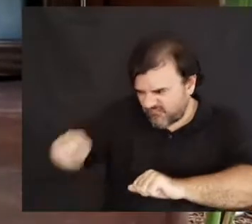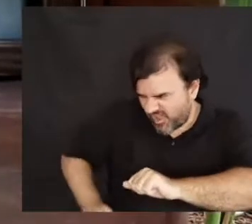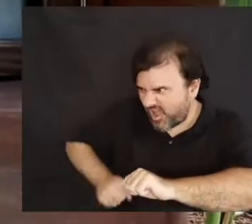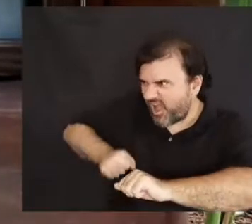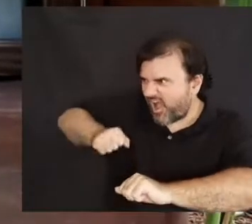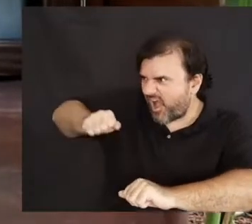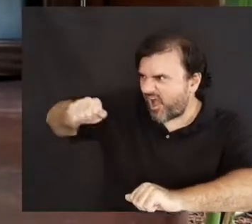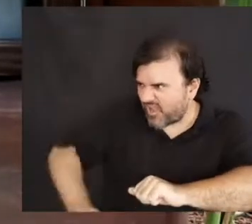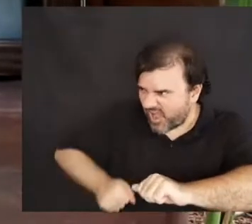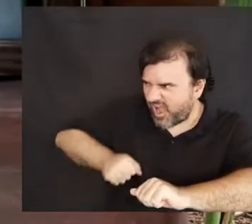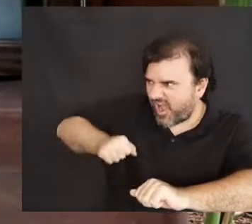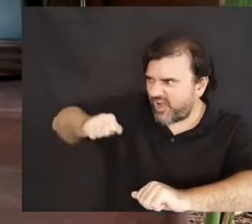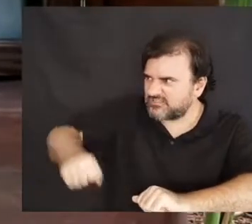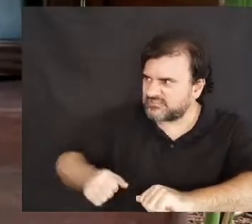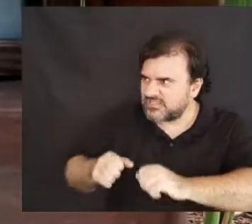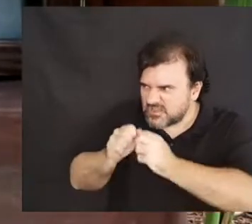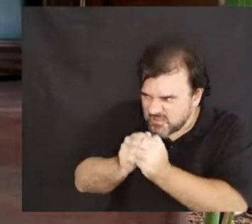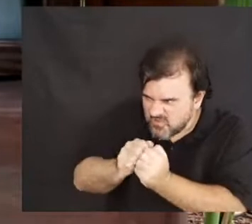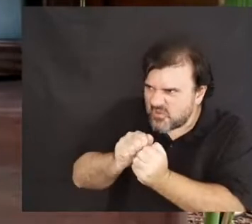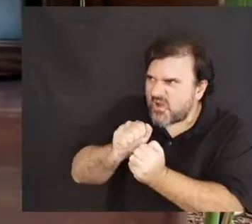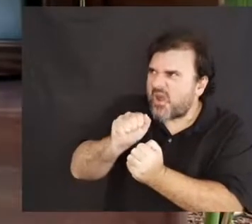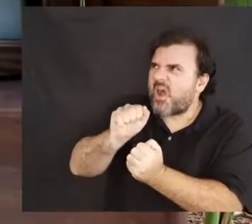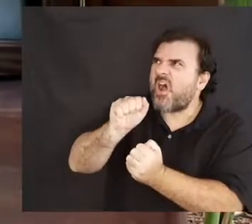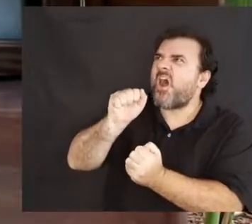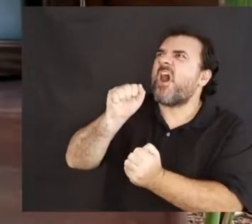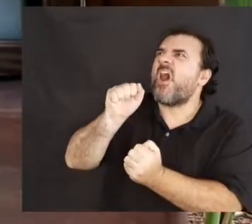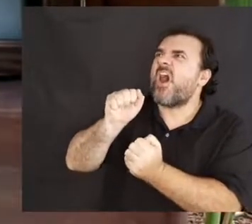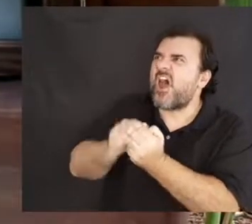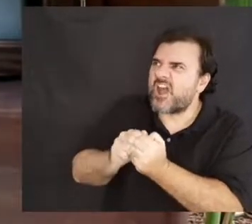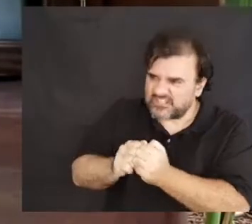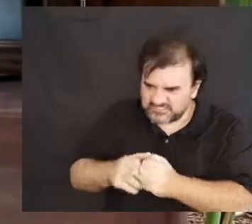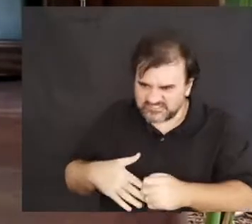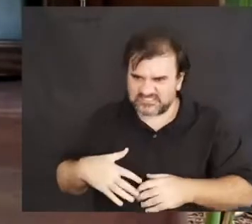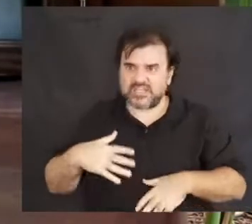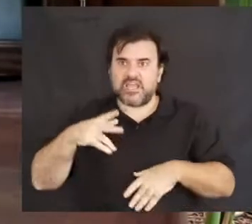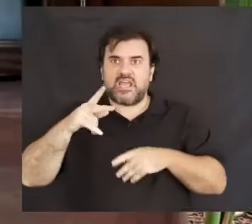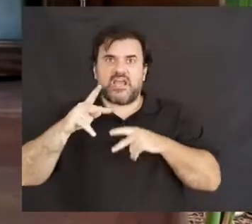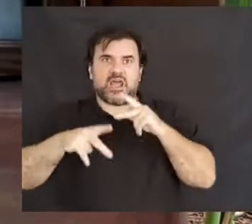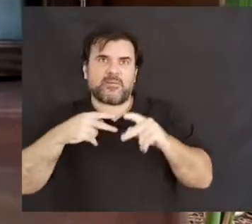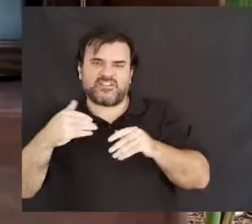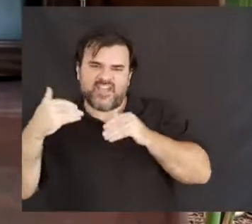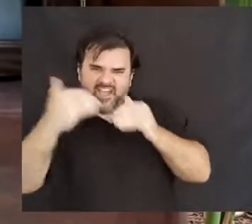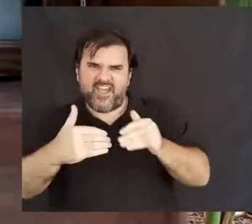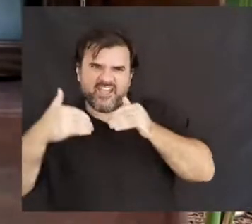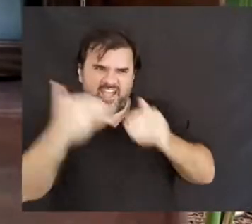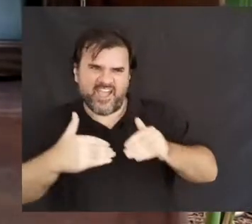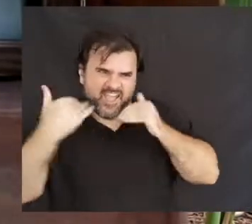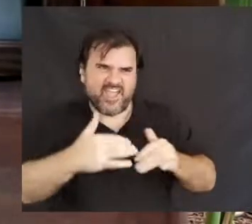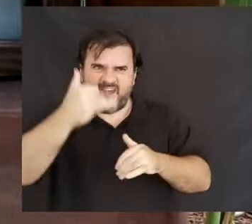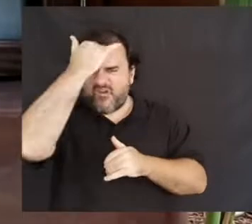con sus pezuñas y lanzó un bronco mugido. ¡Hey, hey! ¡Oíse,